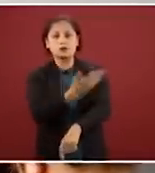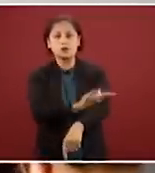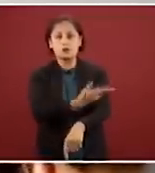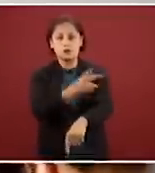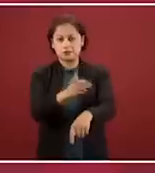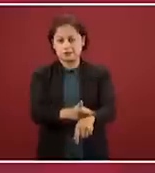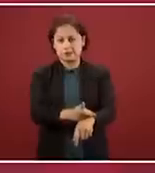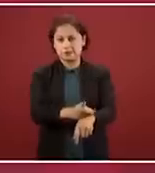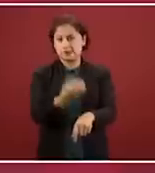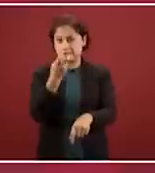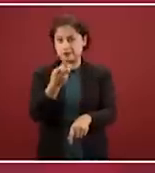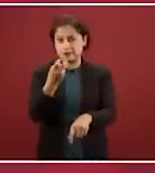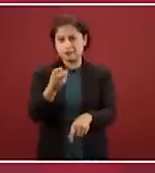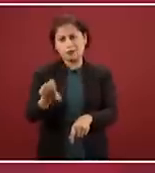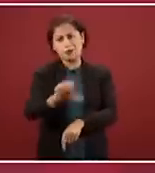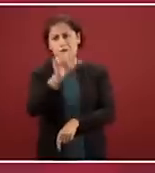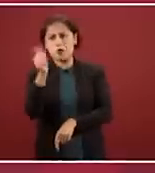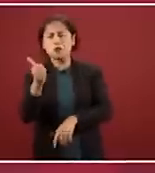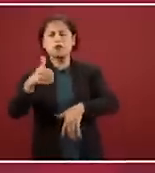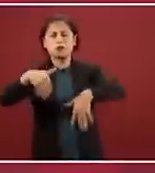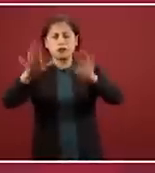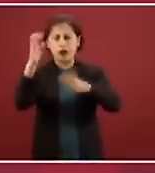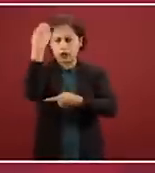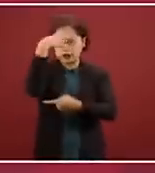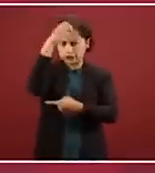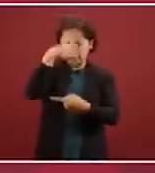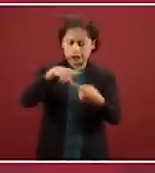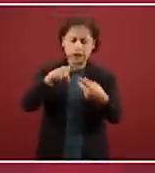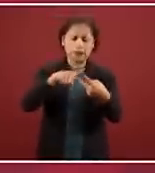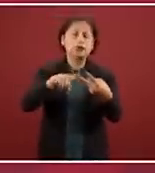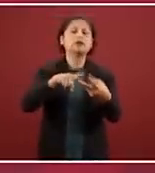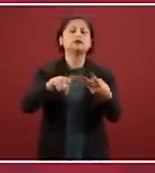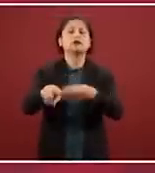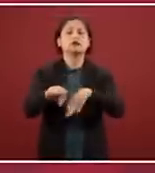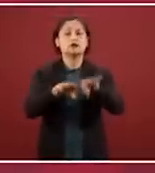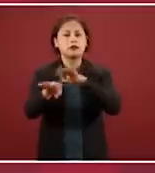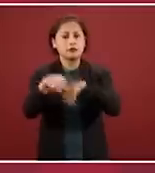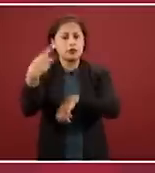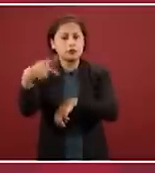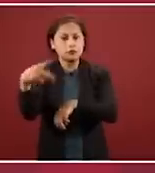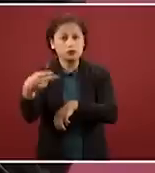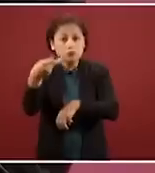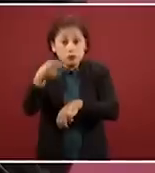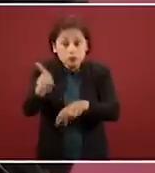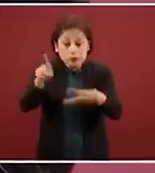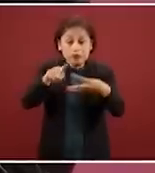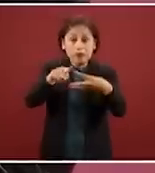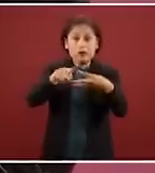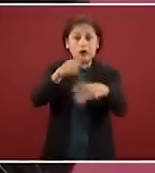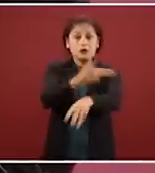y que lo demás es experiencia y trabajo, pero el 90% es honestidad.